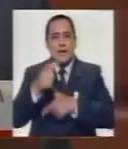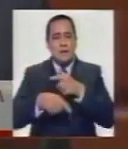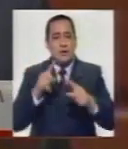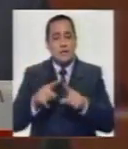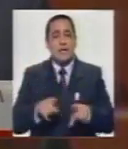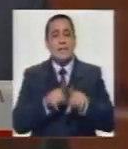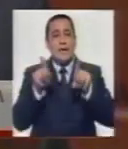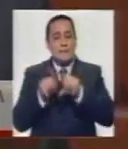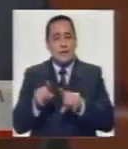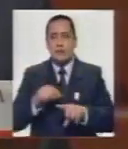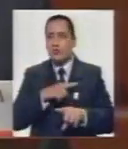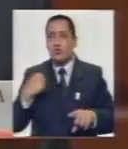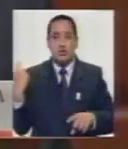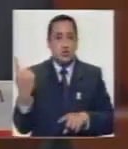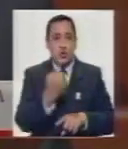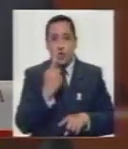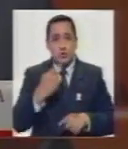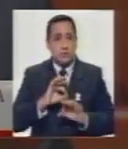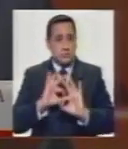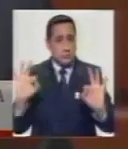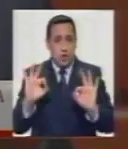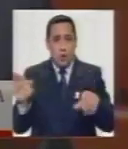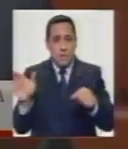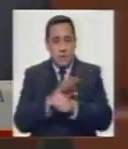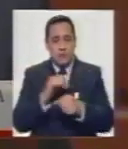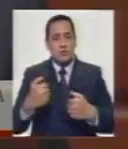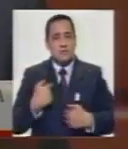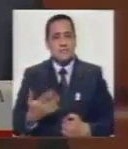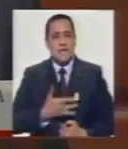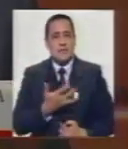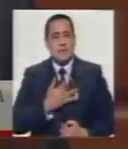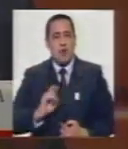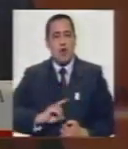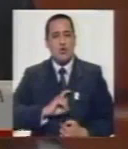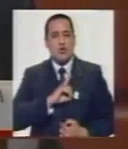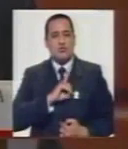de las cuales todos, sin excepción, nos sentimos orgullosos.